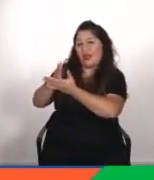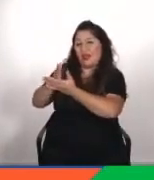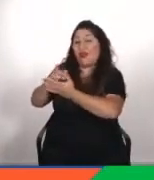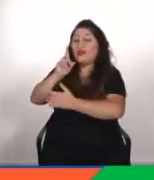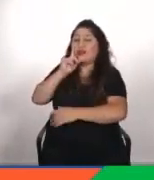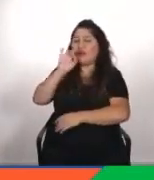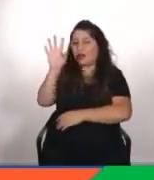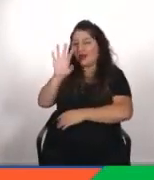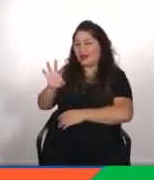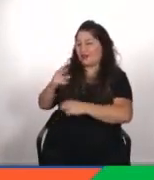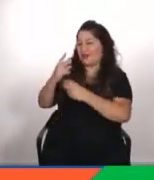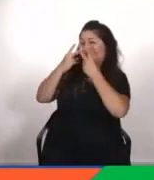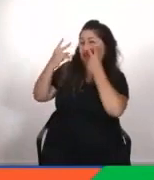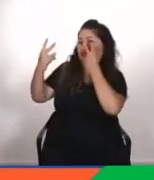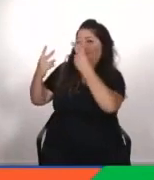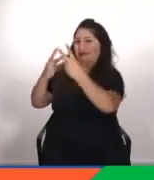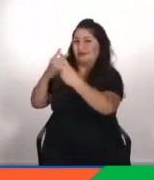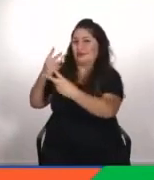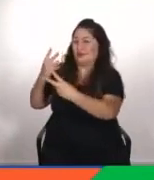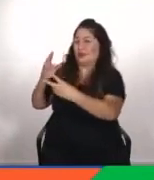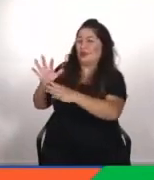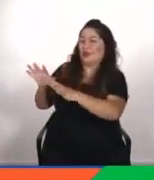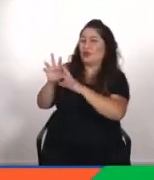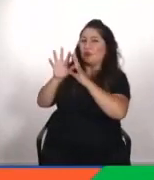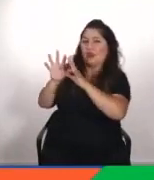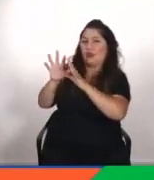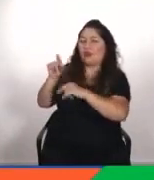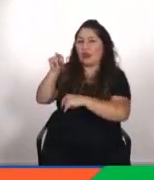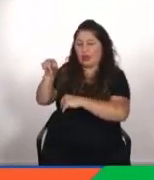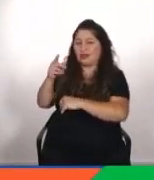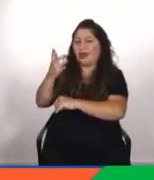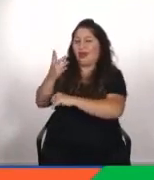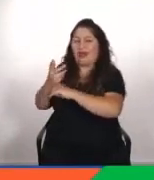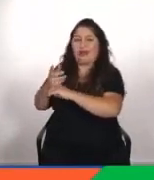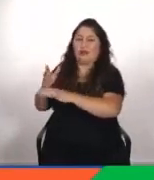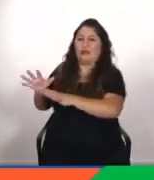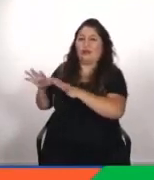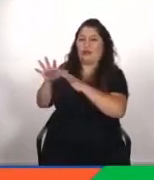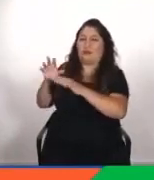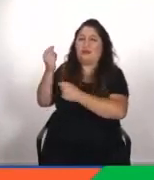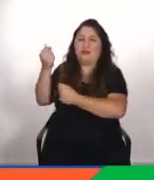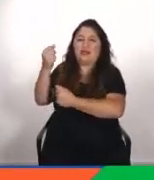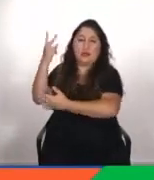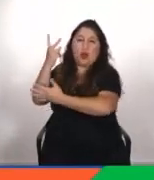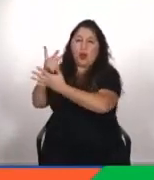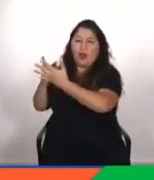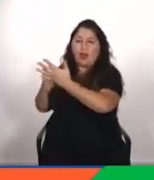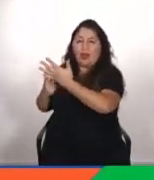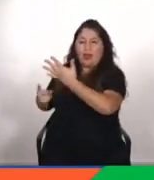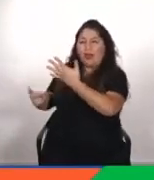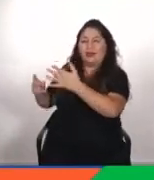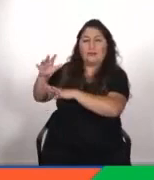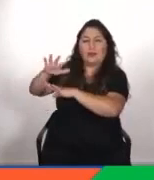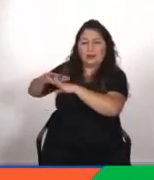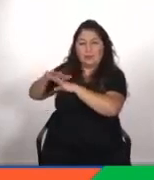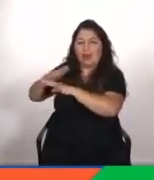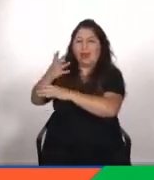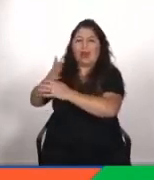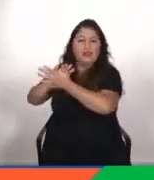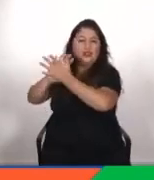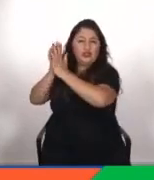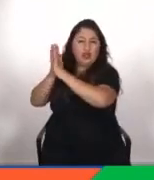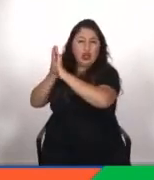muy visual. Y uno dice, wow, aquí hay algo como divino en esto. O en las artes. Y como que las matemáticas recorren toda la naturaleza, esto de la